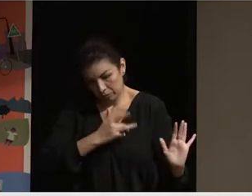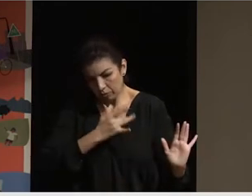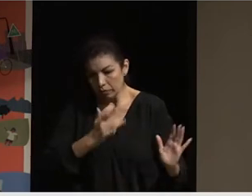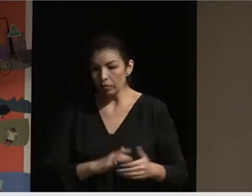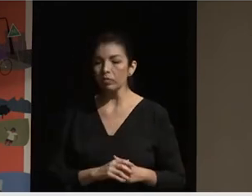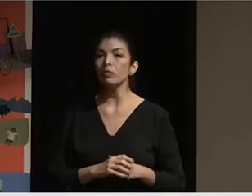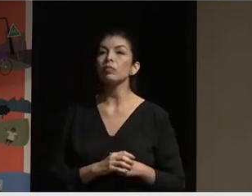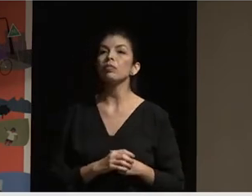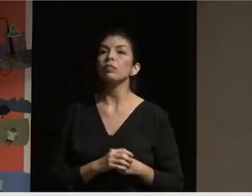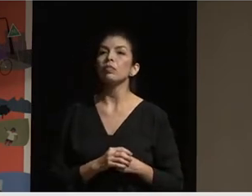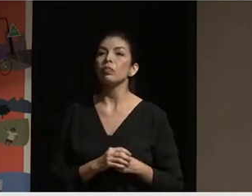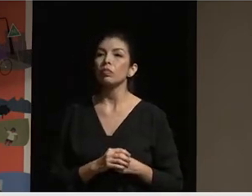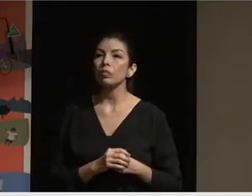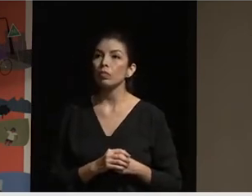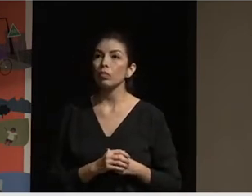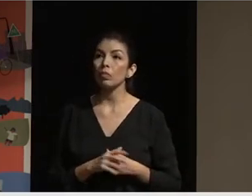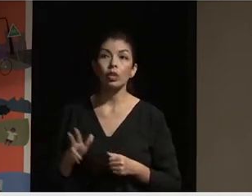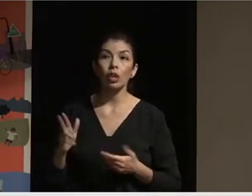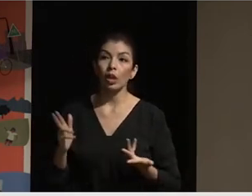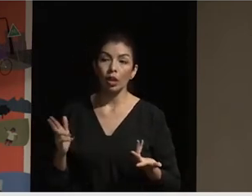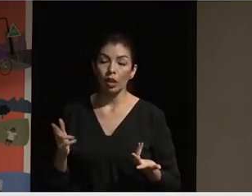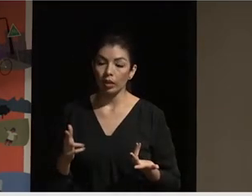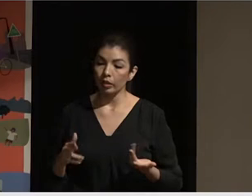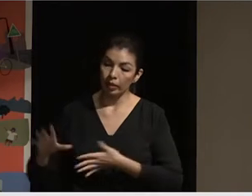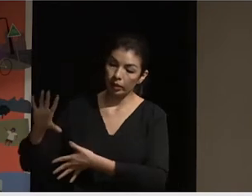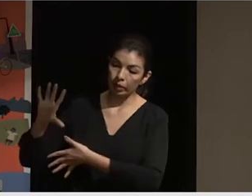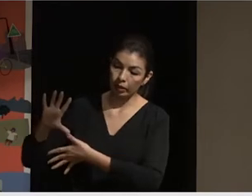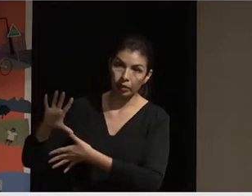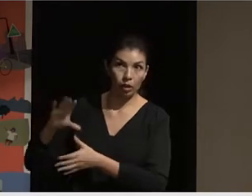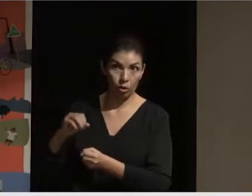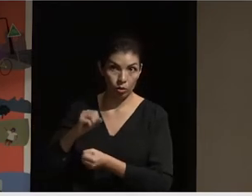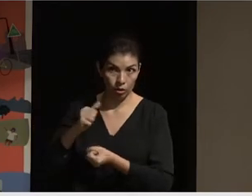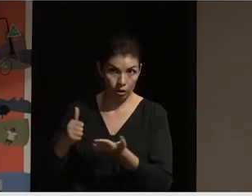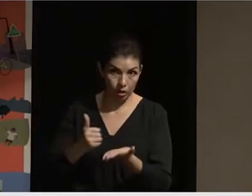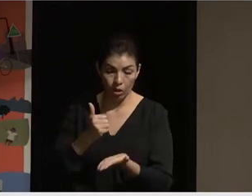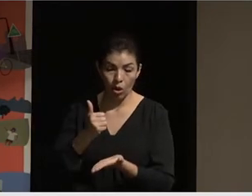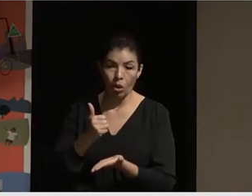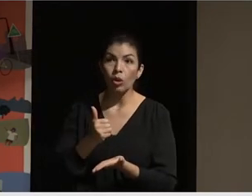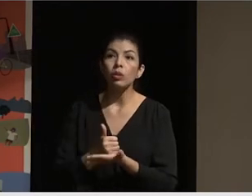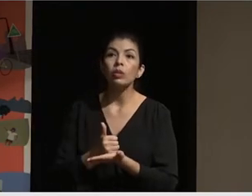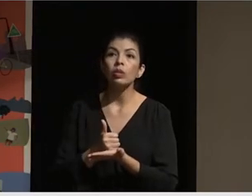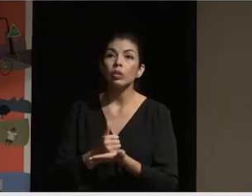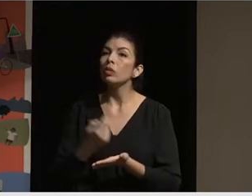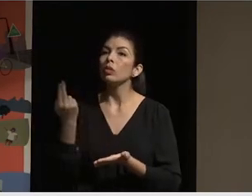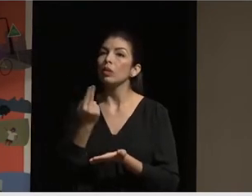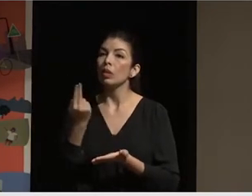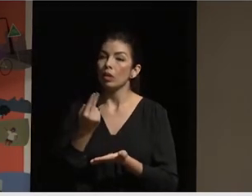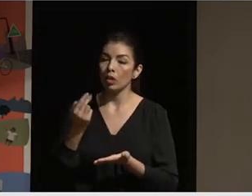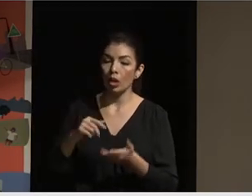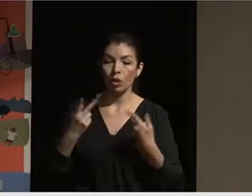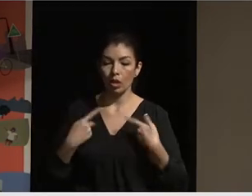hay gentrificación significa que hay desplazamiento, no hay de otra, ¿no? O sea, para que exista gentrificación tiene que existir desplazamiento sí o